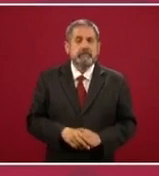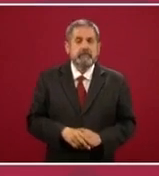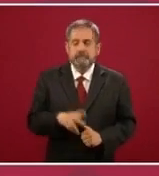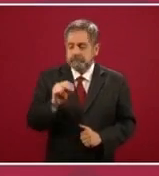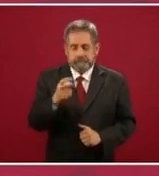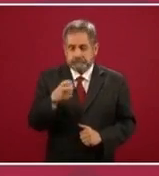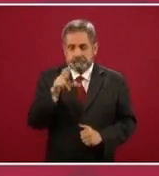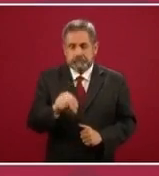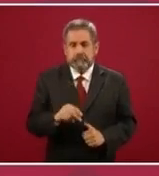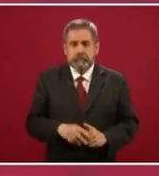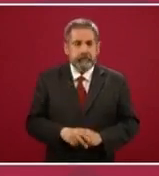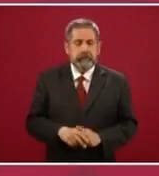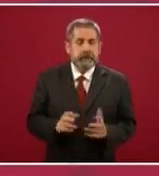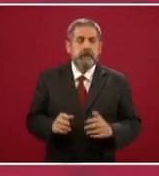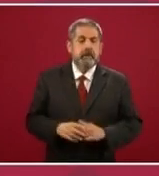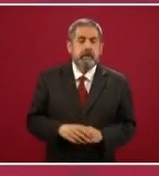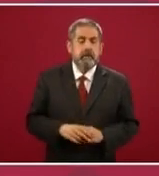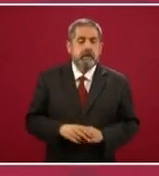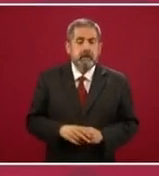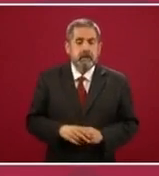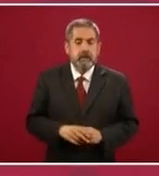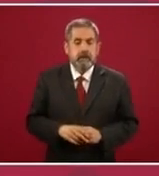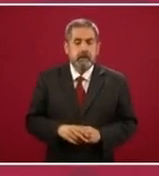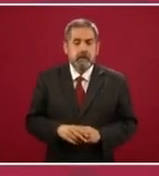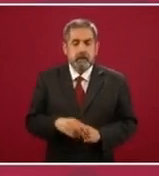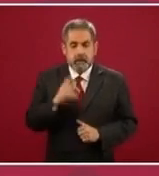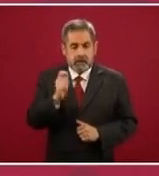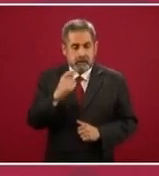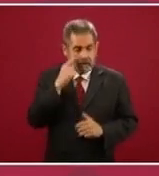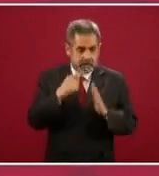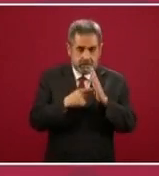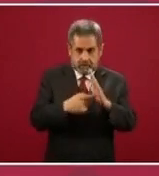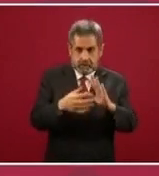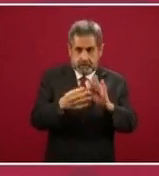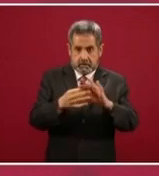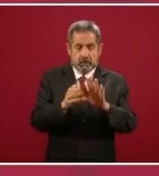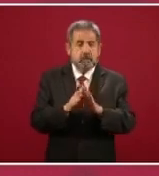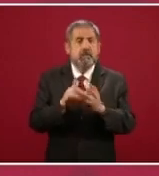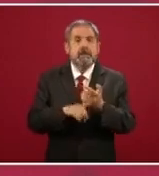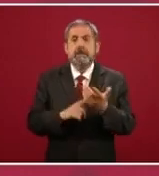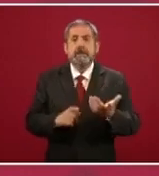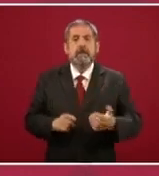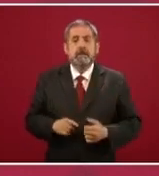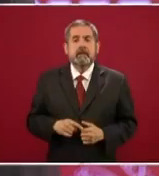No es así. Nada más es cosa de